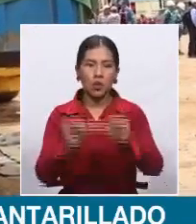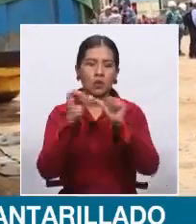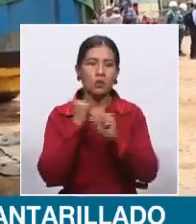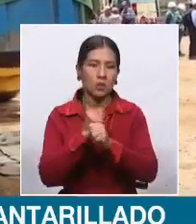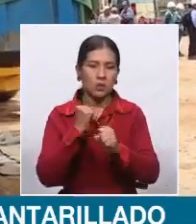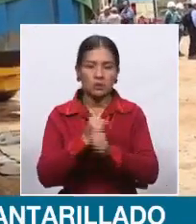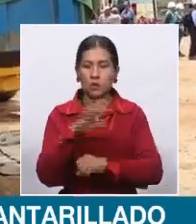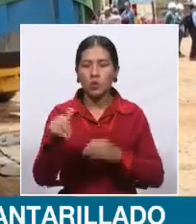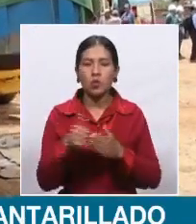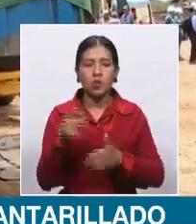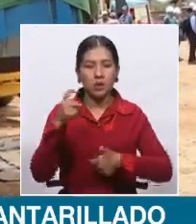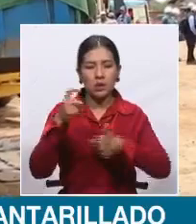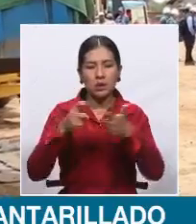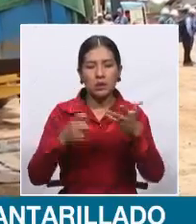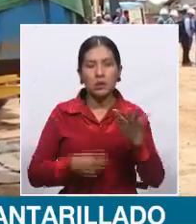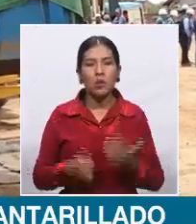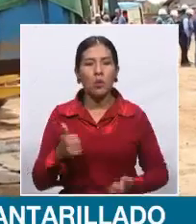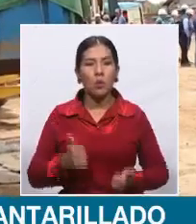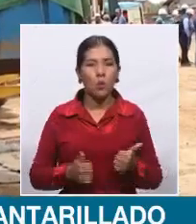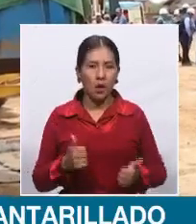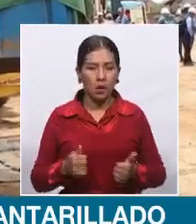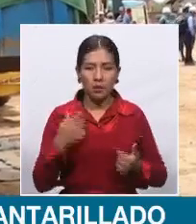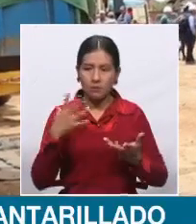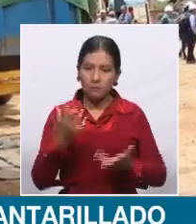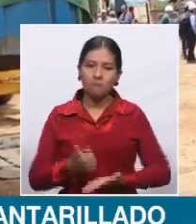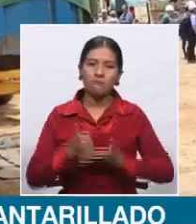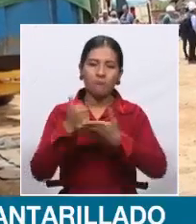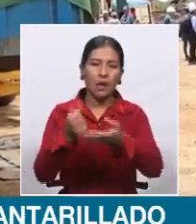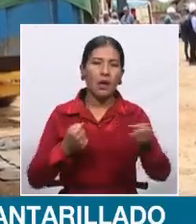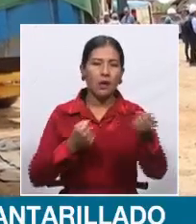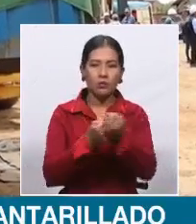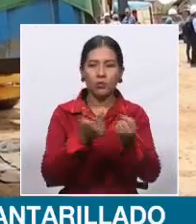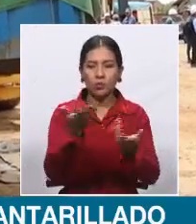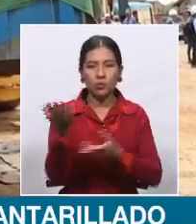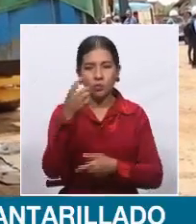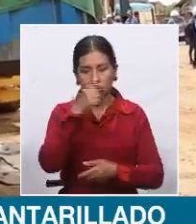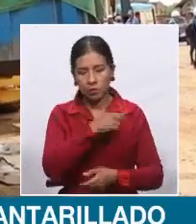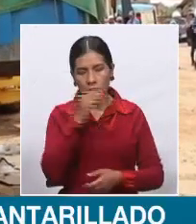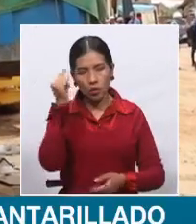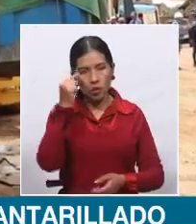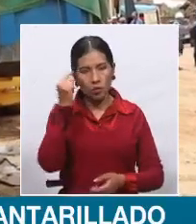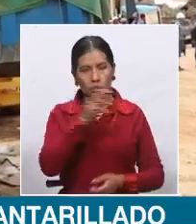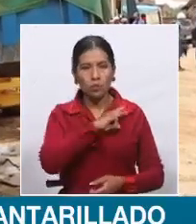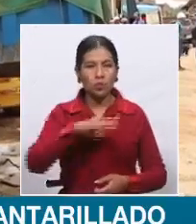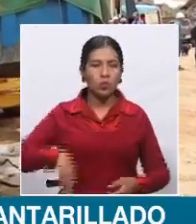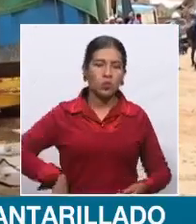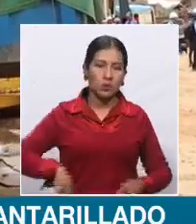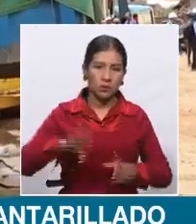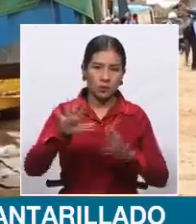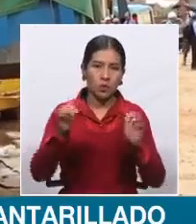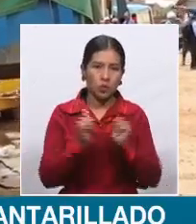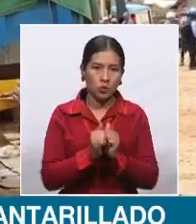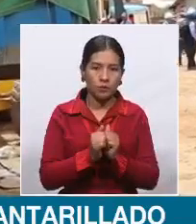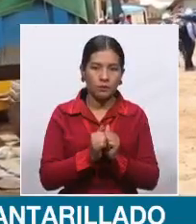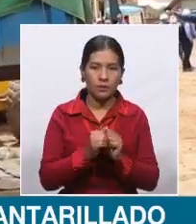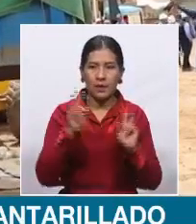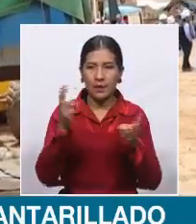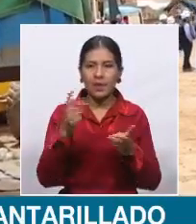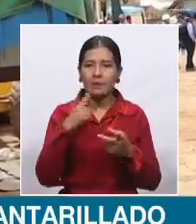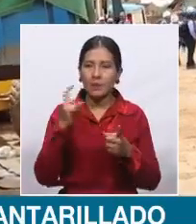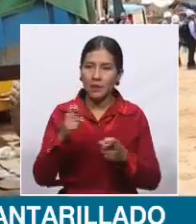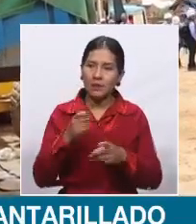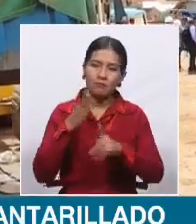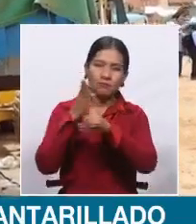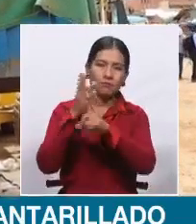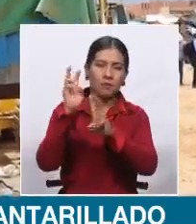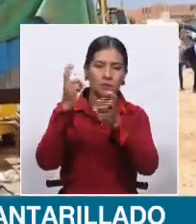en atender estas demandas y coadyuvar a los gobiernos municipales para mitigar estos efectos del cambio climático que